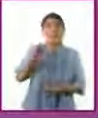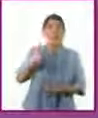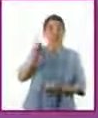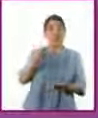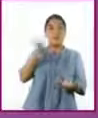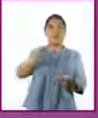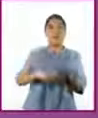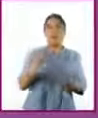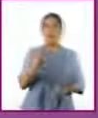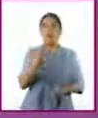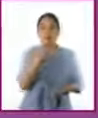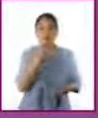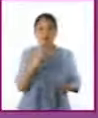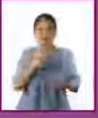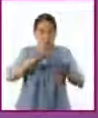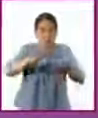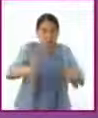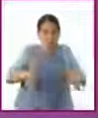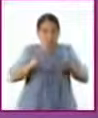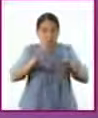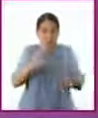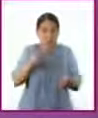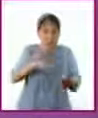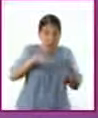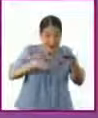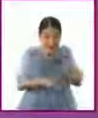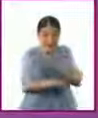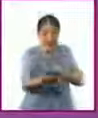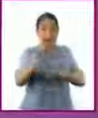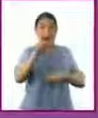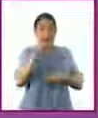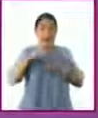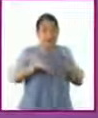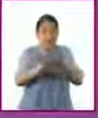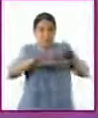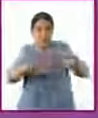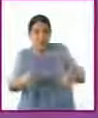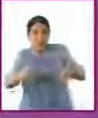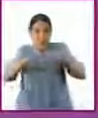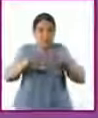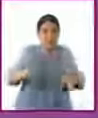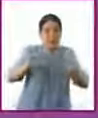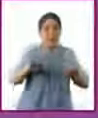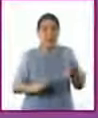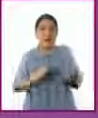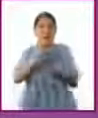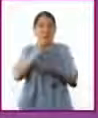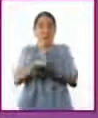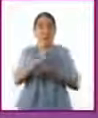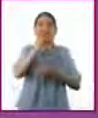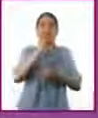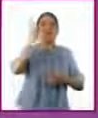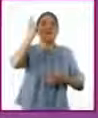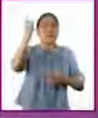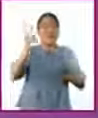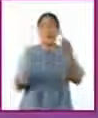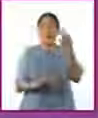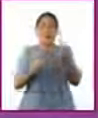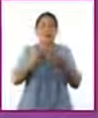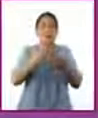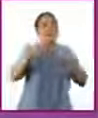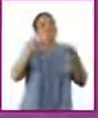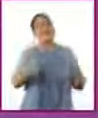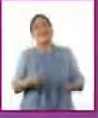sapo, nadando bajo el agua, llegó a la casa del dios del fuego y se lo